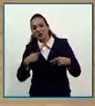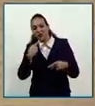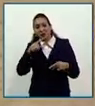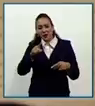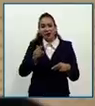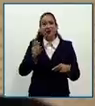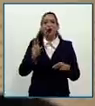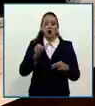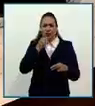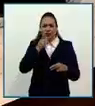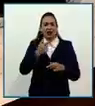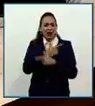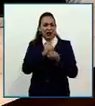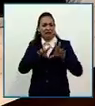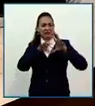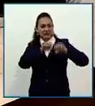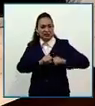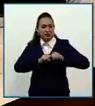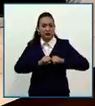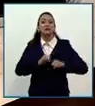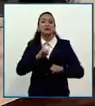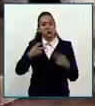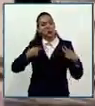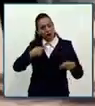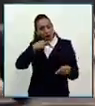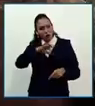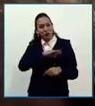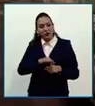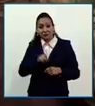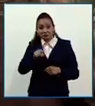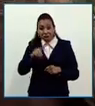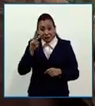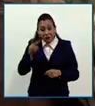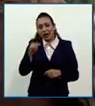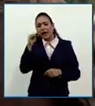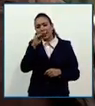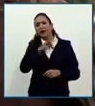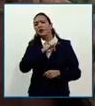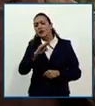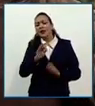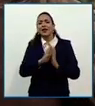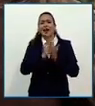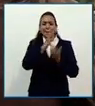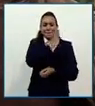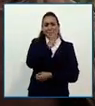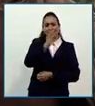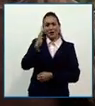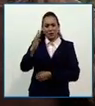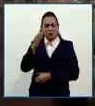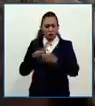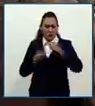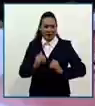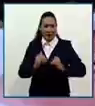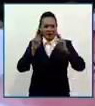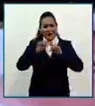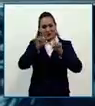manera gratuita en el sitio web del Centro de Estudios Constitucionales o en la red de bibliotecas de la Suprema